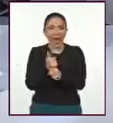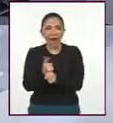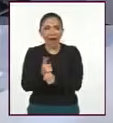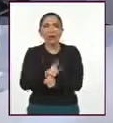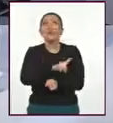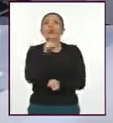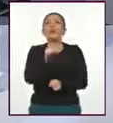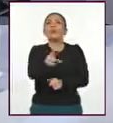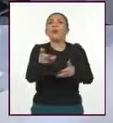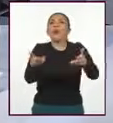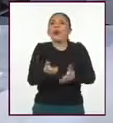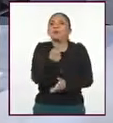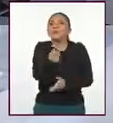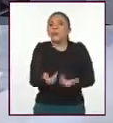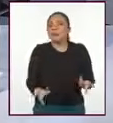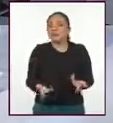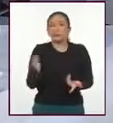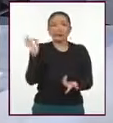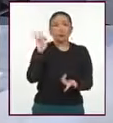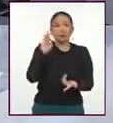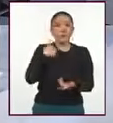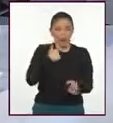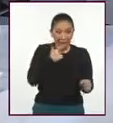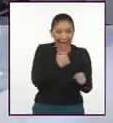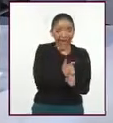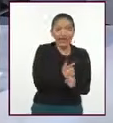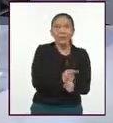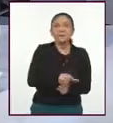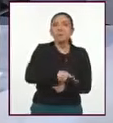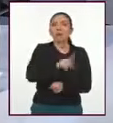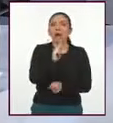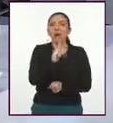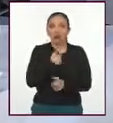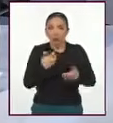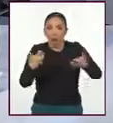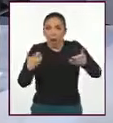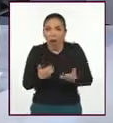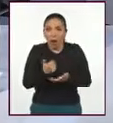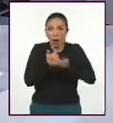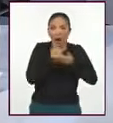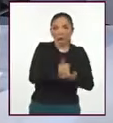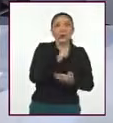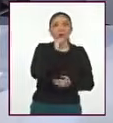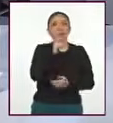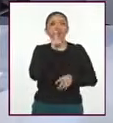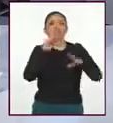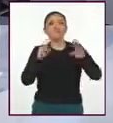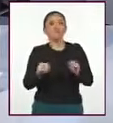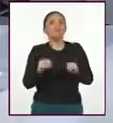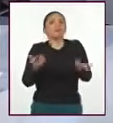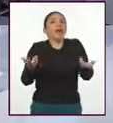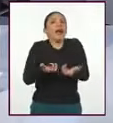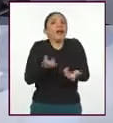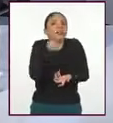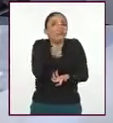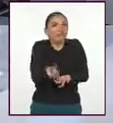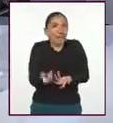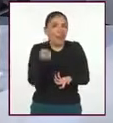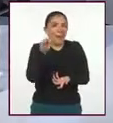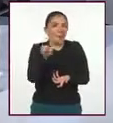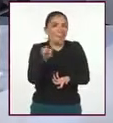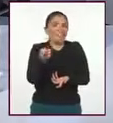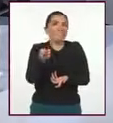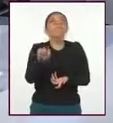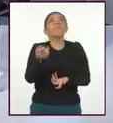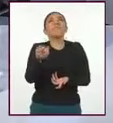con eso? Porque probablemente me doy cuenta, pero no por eso hago algo, que era lo que usted mencionaba. Entonces, al respecto, ¿qué